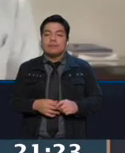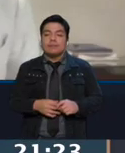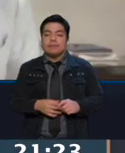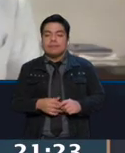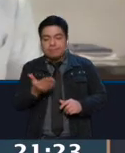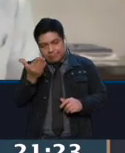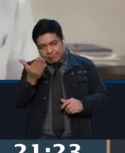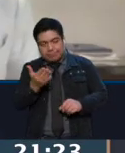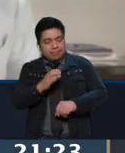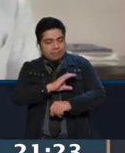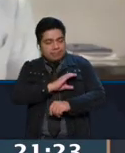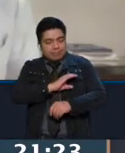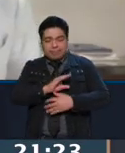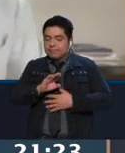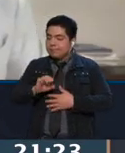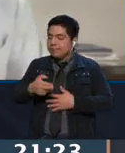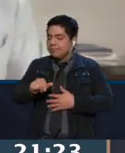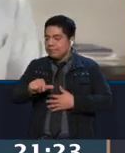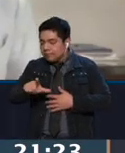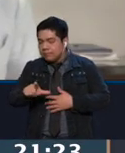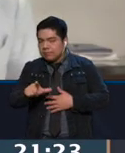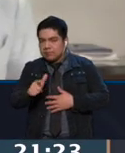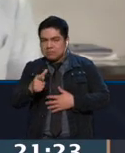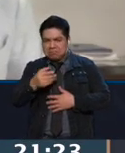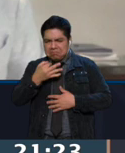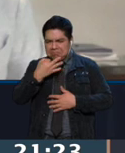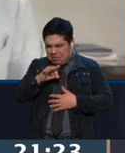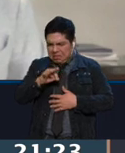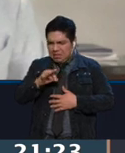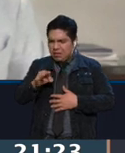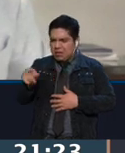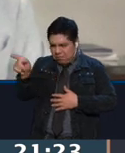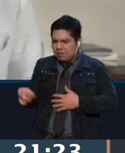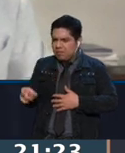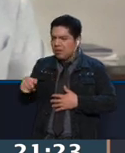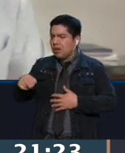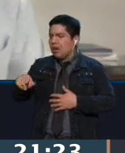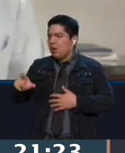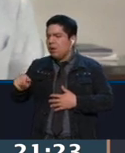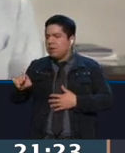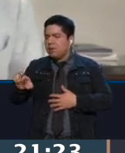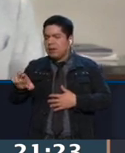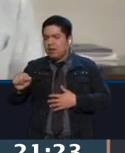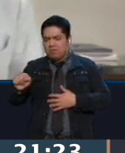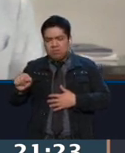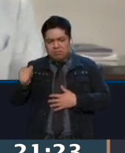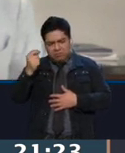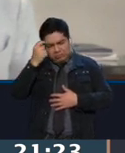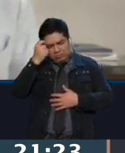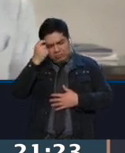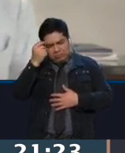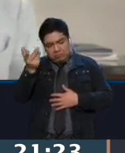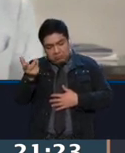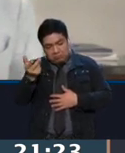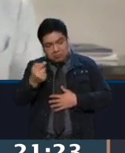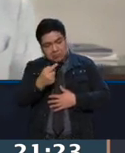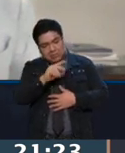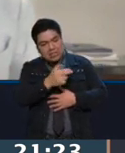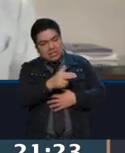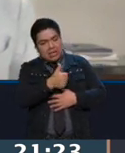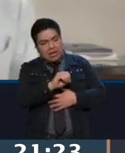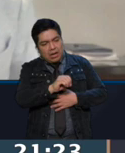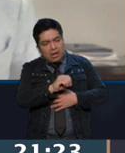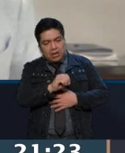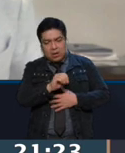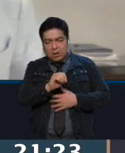Mi querido Miguel, ¿cómo ves que dicen que es un insulto decirles neoliberales? Yo creo que a lo mejor los Chicago Boys y todos